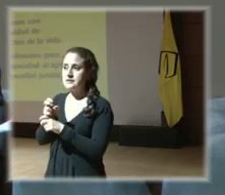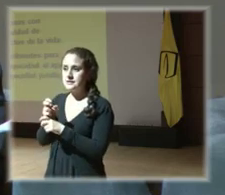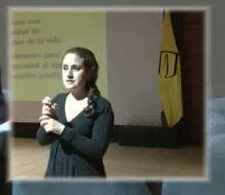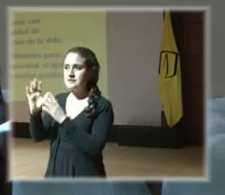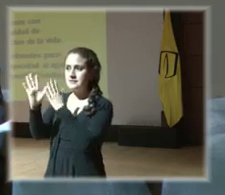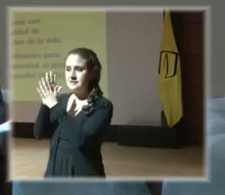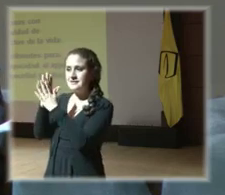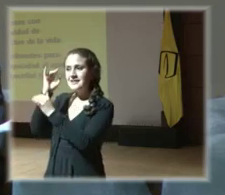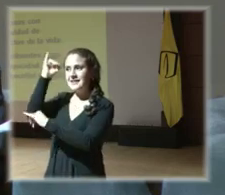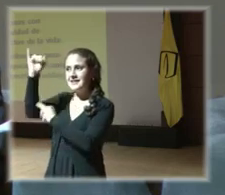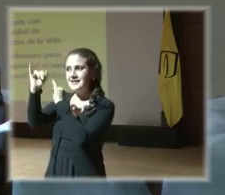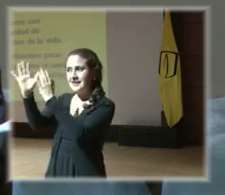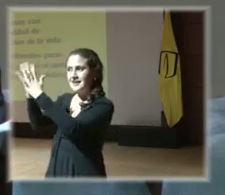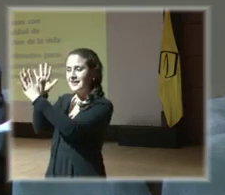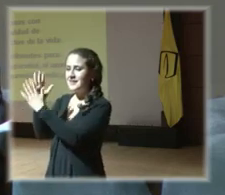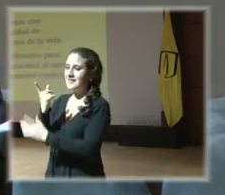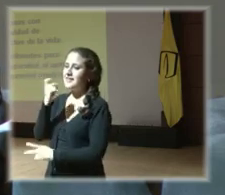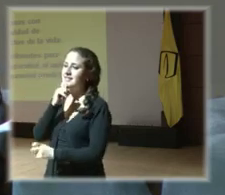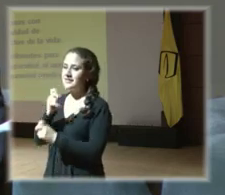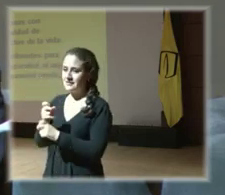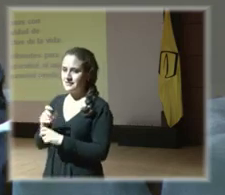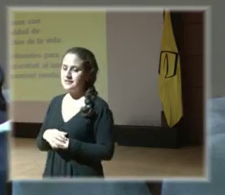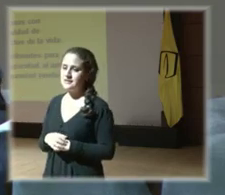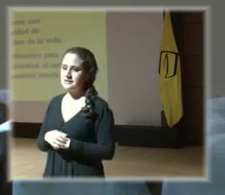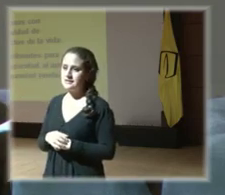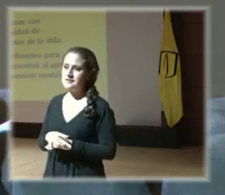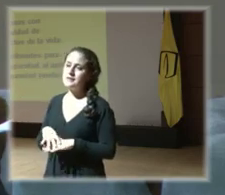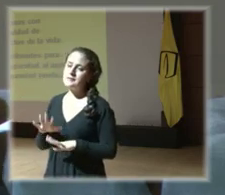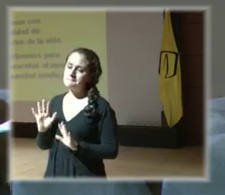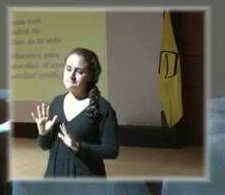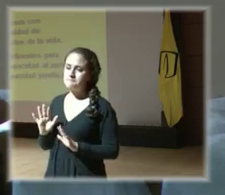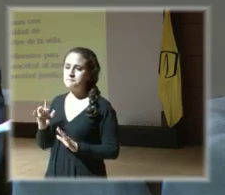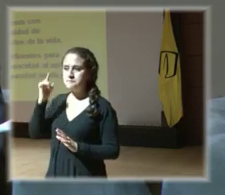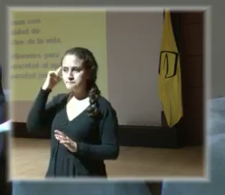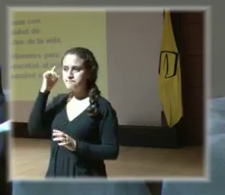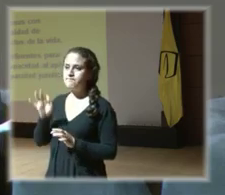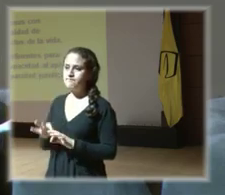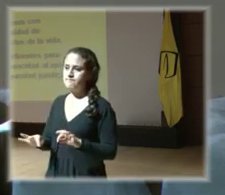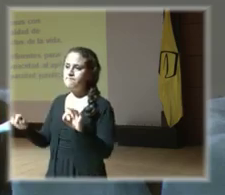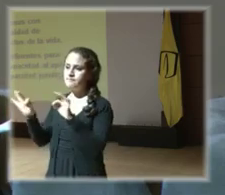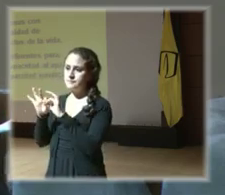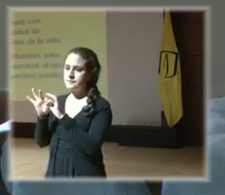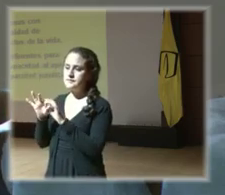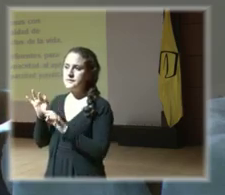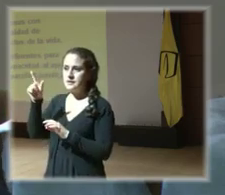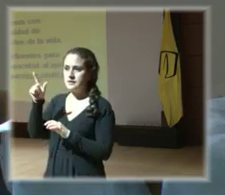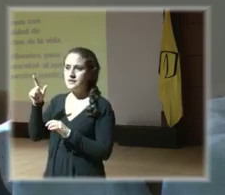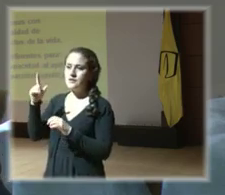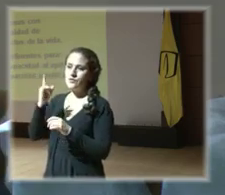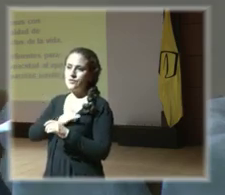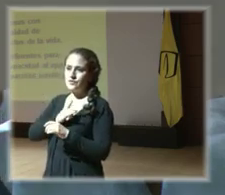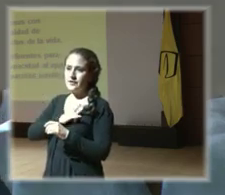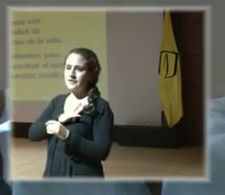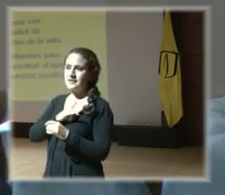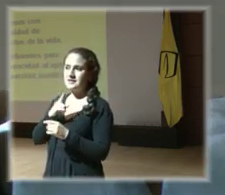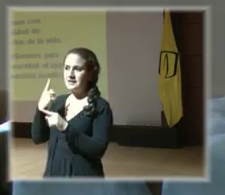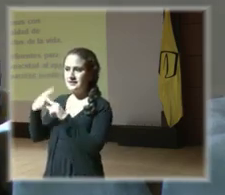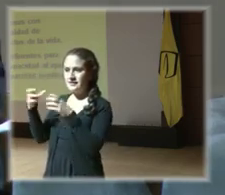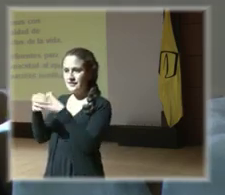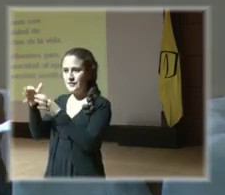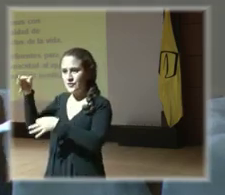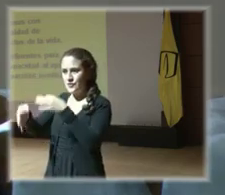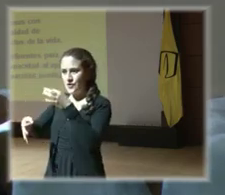las instancias internacionales y en ese sentido sí creo que es importante la labor que pueden hacer las universidades, las clínicas